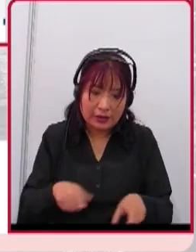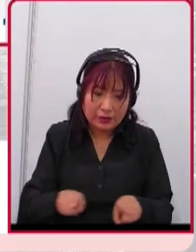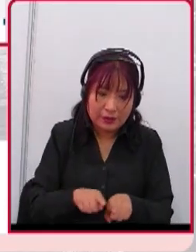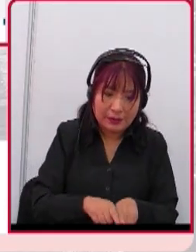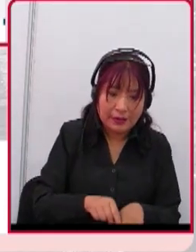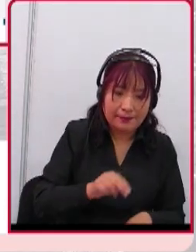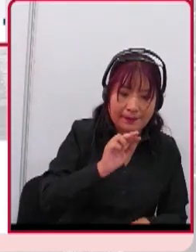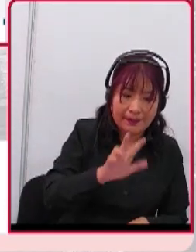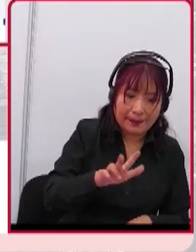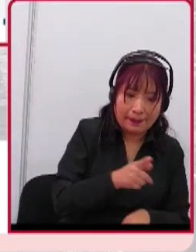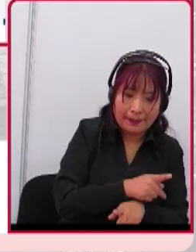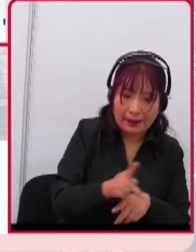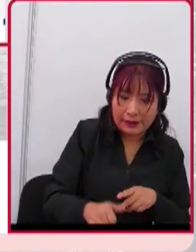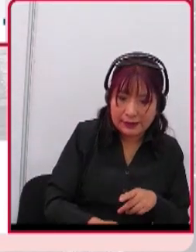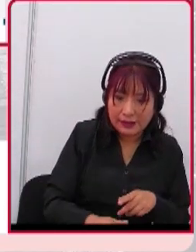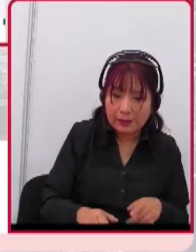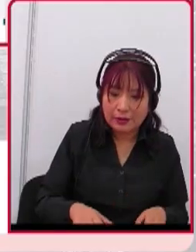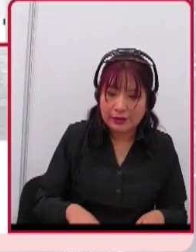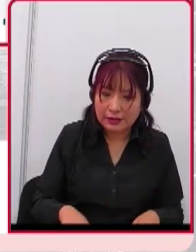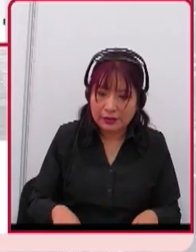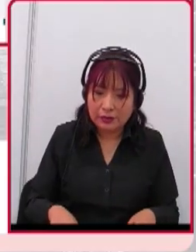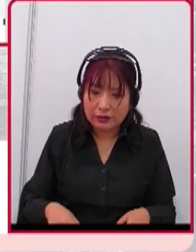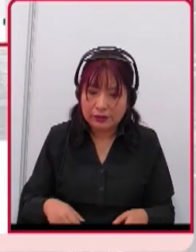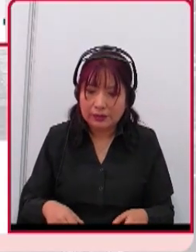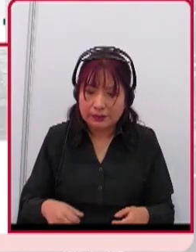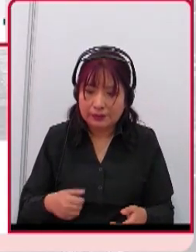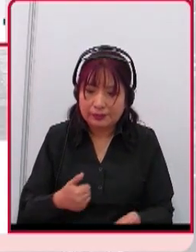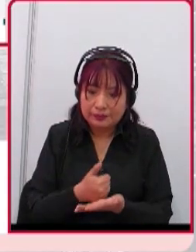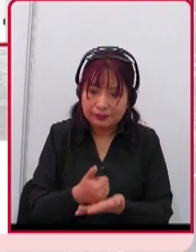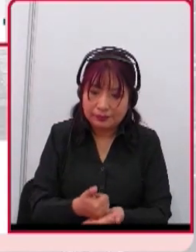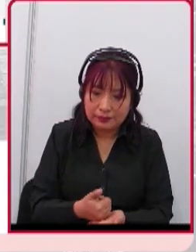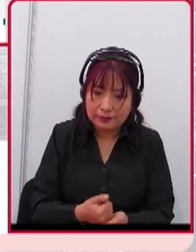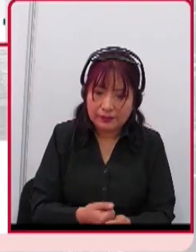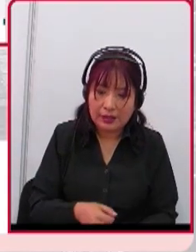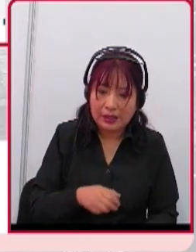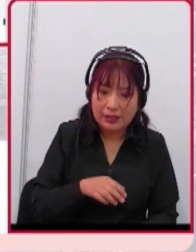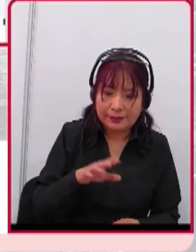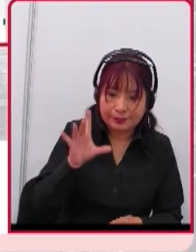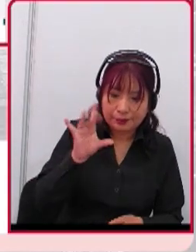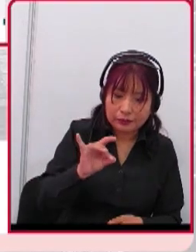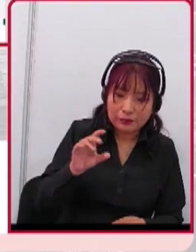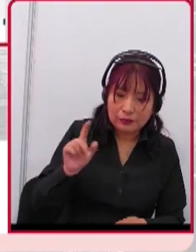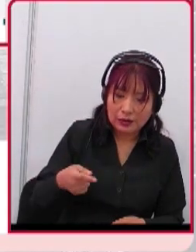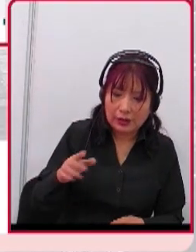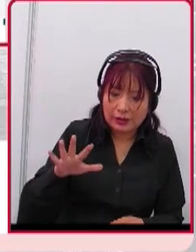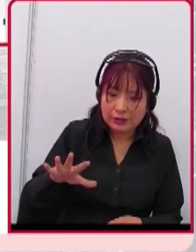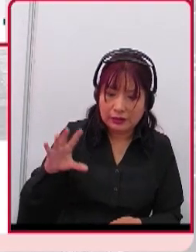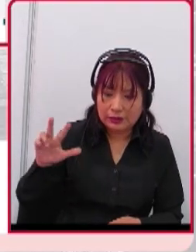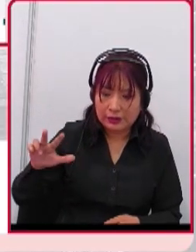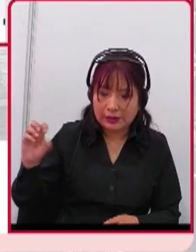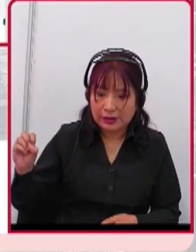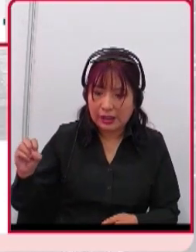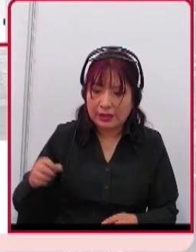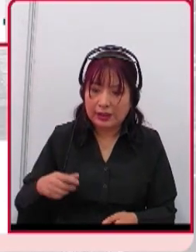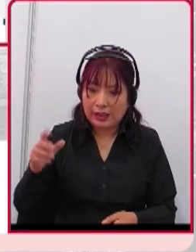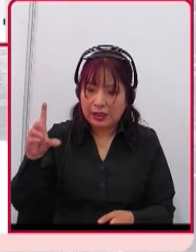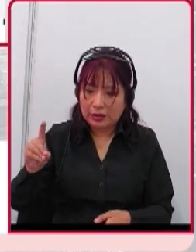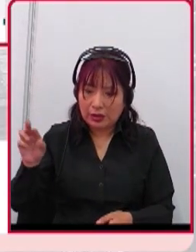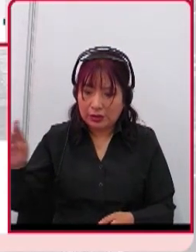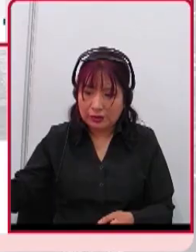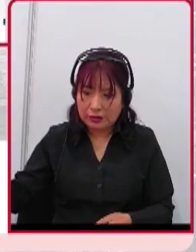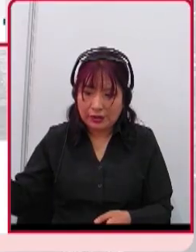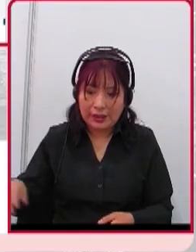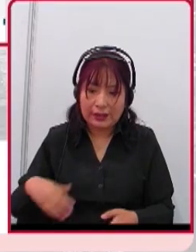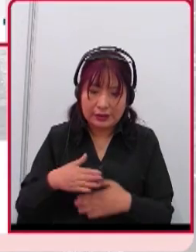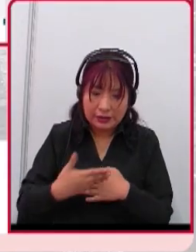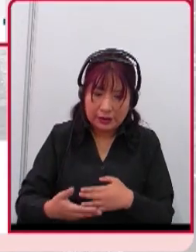¿De acuerdo? ¿Por qué es importante esto? Porque muchas veces se menciona de que los gobiernos subnacionales